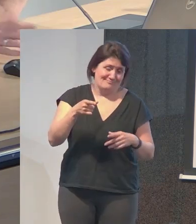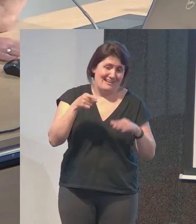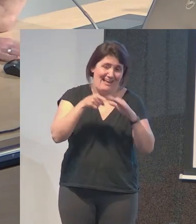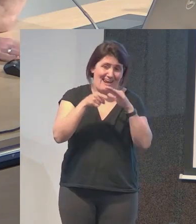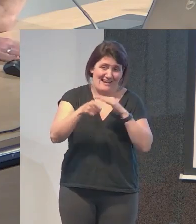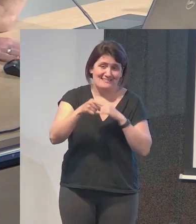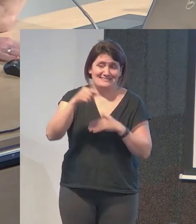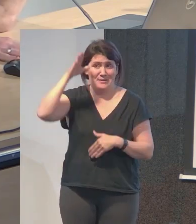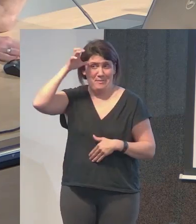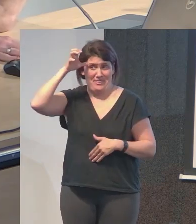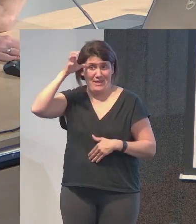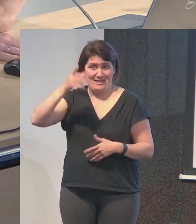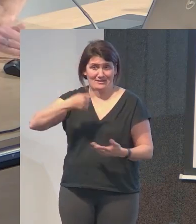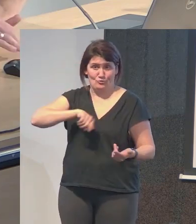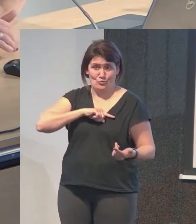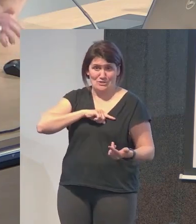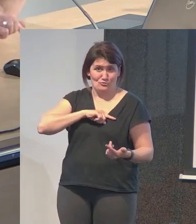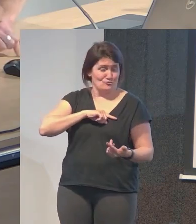Ah, sí, nuestro